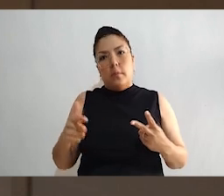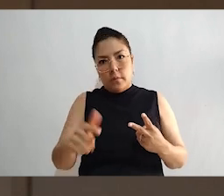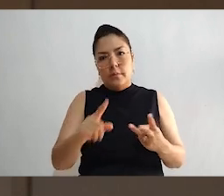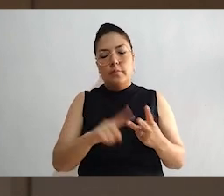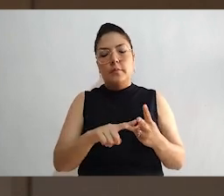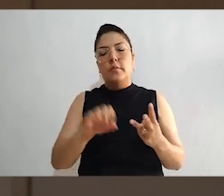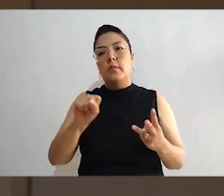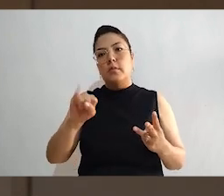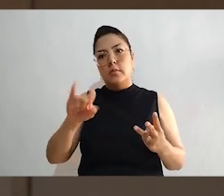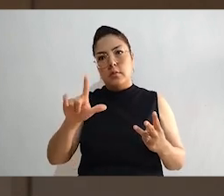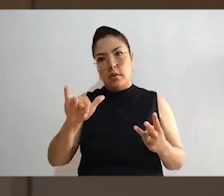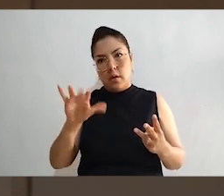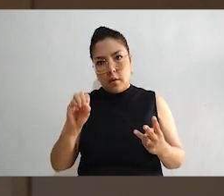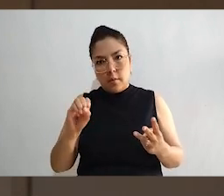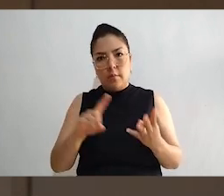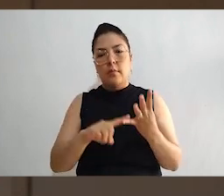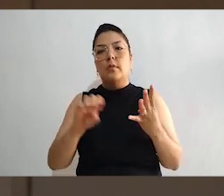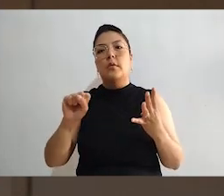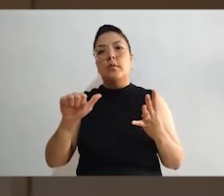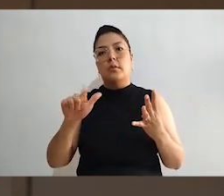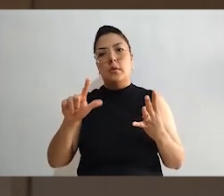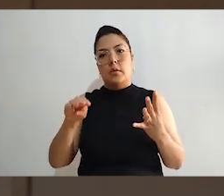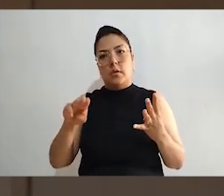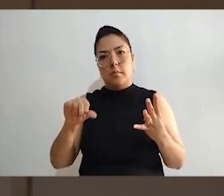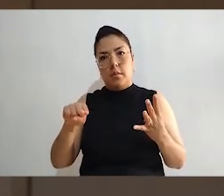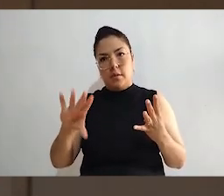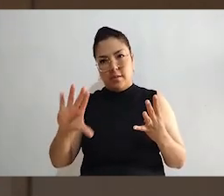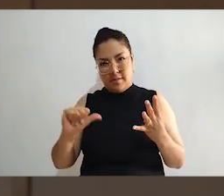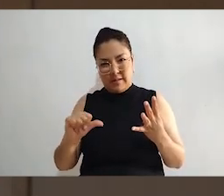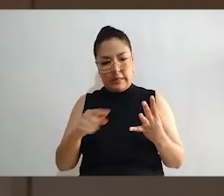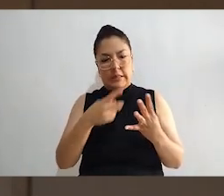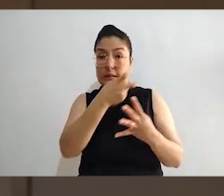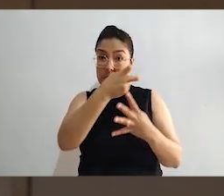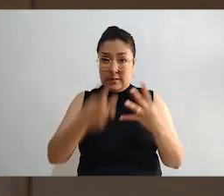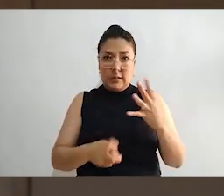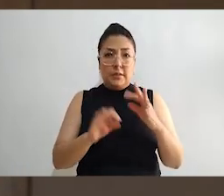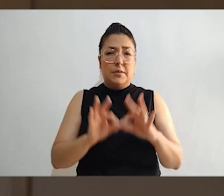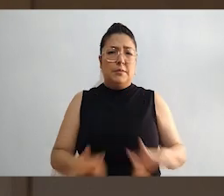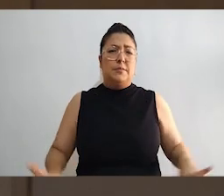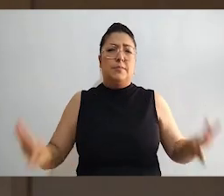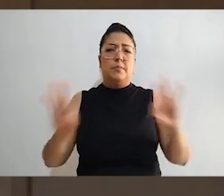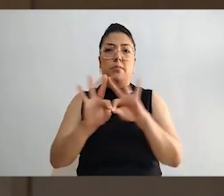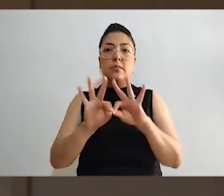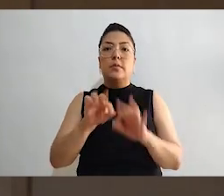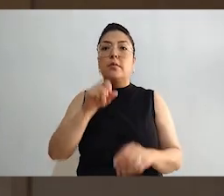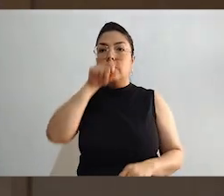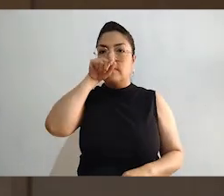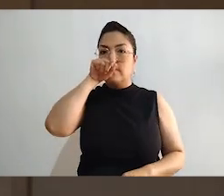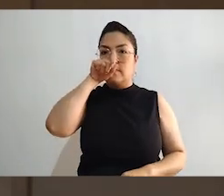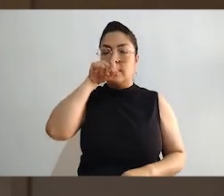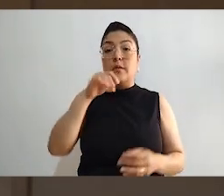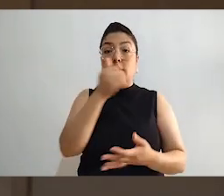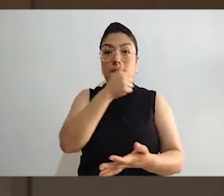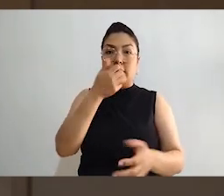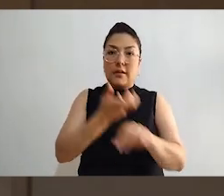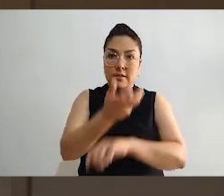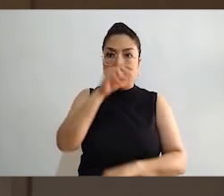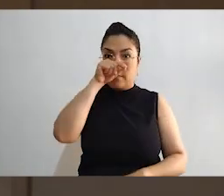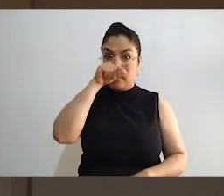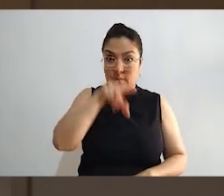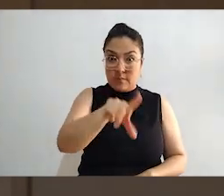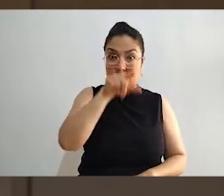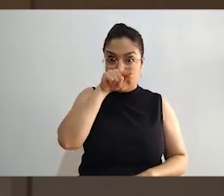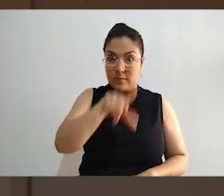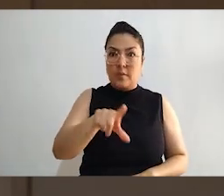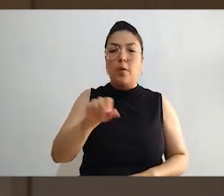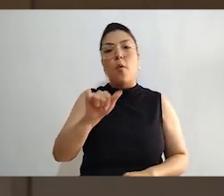Salamanca, Celaya, que son, digamos, los municipios del corredor industrial, que conectan Jalisco con Querétaro. Entonces,